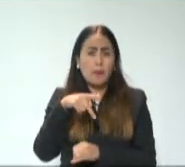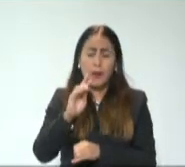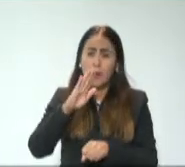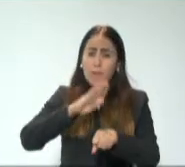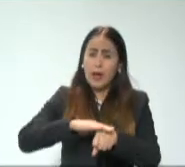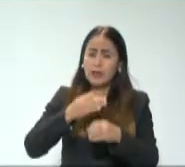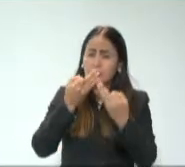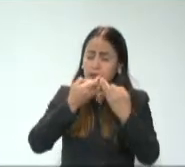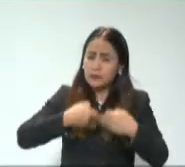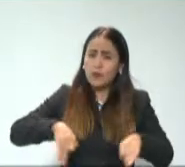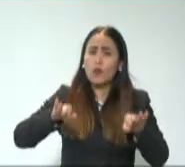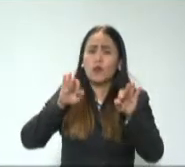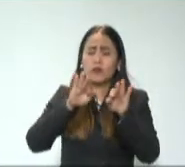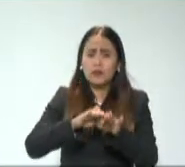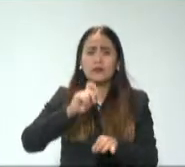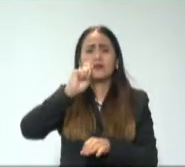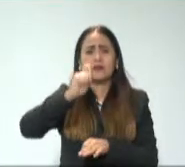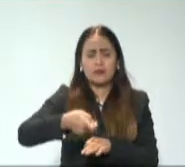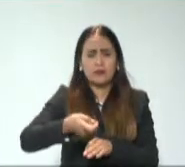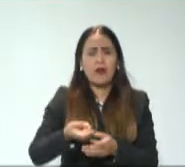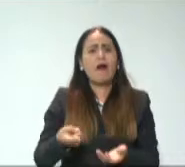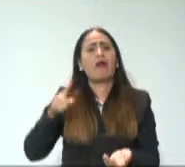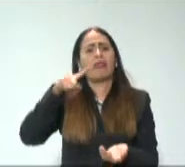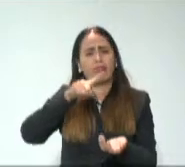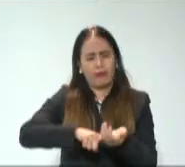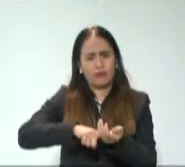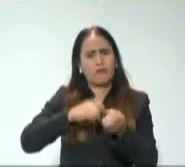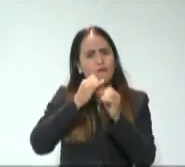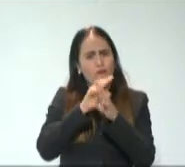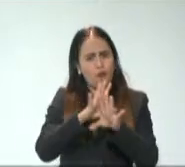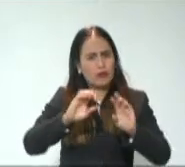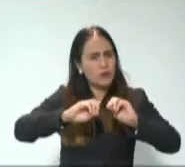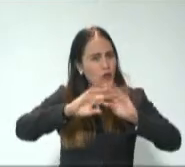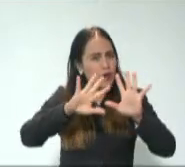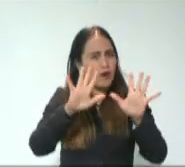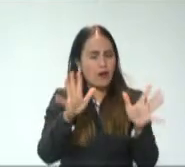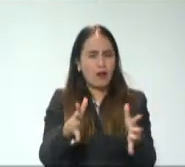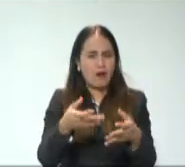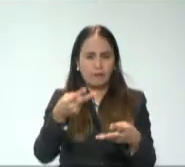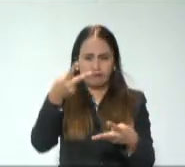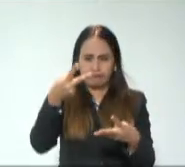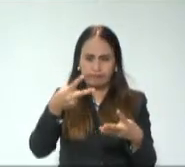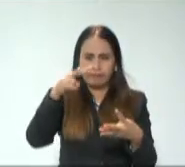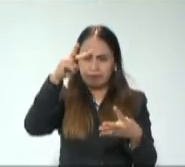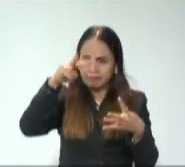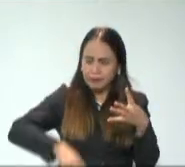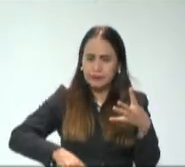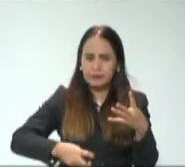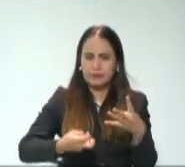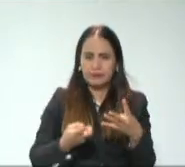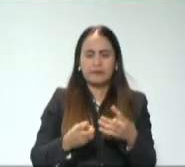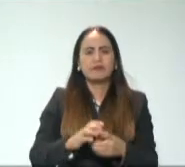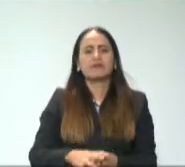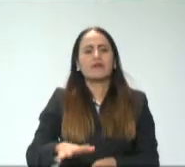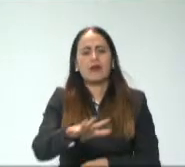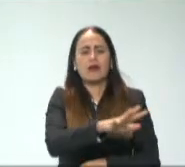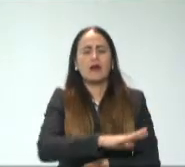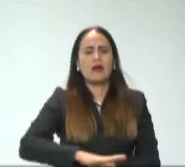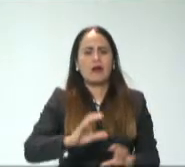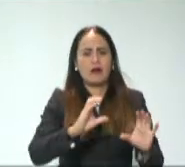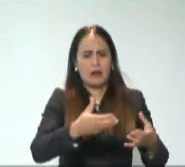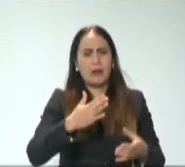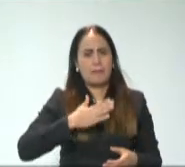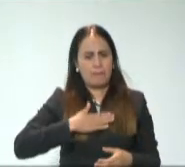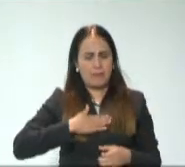es manejar la calidad y la claridad de los datos y bajo ese escenario el área que está a mi